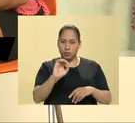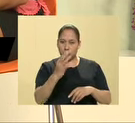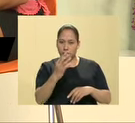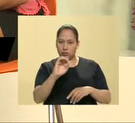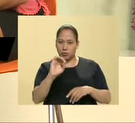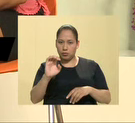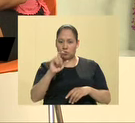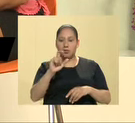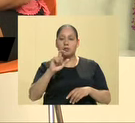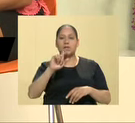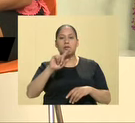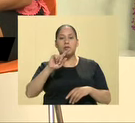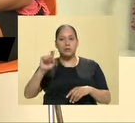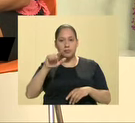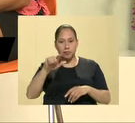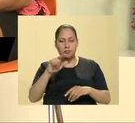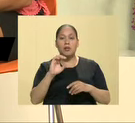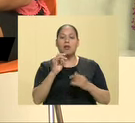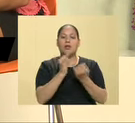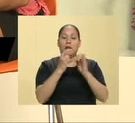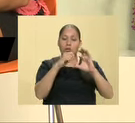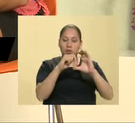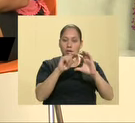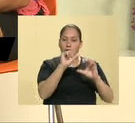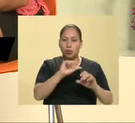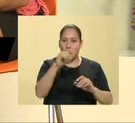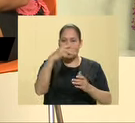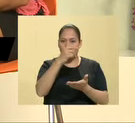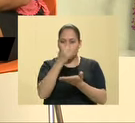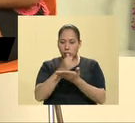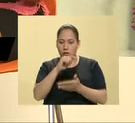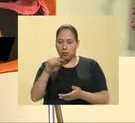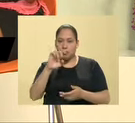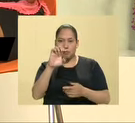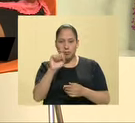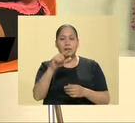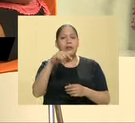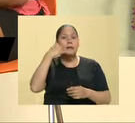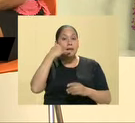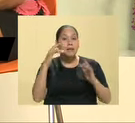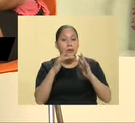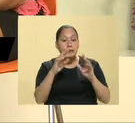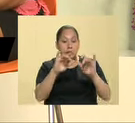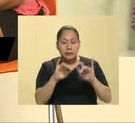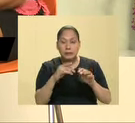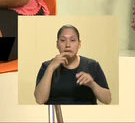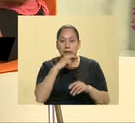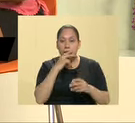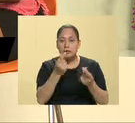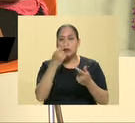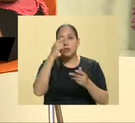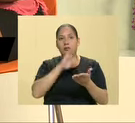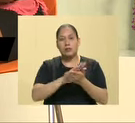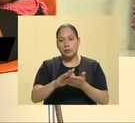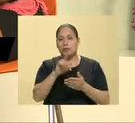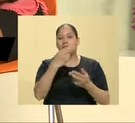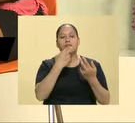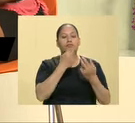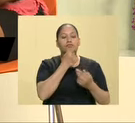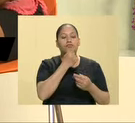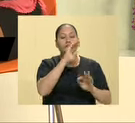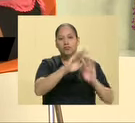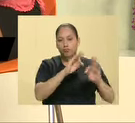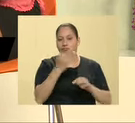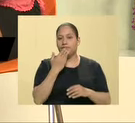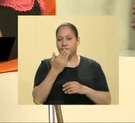9179-0400, extensión 117, o bien un Twitter, @tuciudad_es. Recuerde, llame ya porque se acaban, para que consienta a esos reyes del hogar.